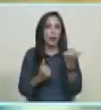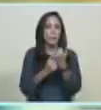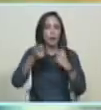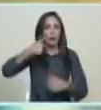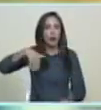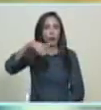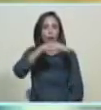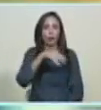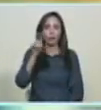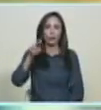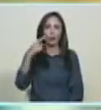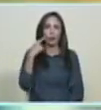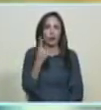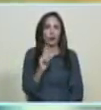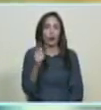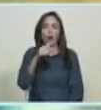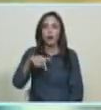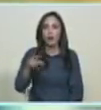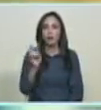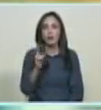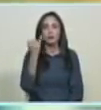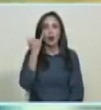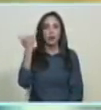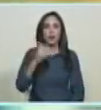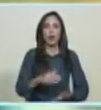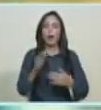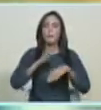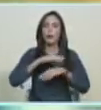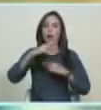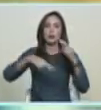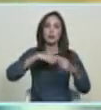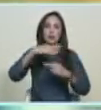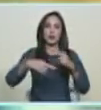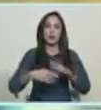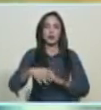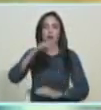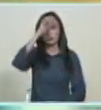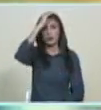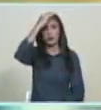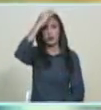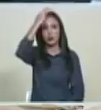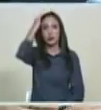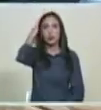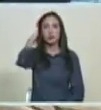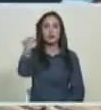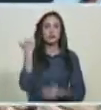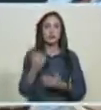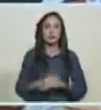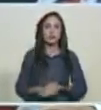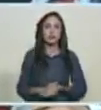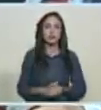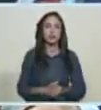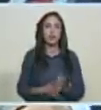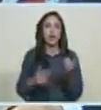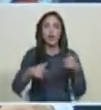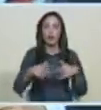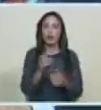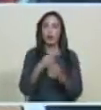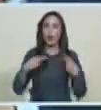pueblo? No, solo aquí en Venezuela, porque estamos en revolución socialista, humanista,